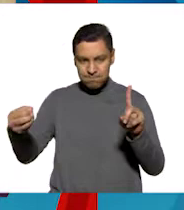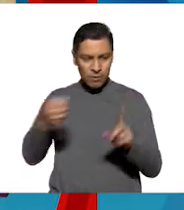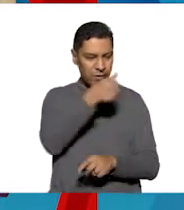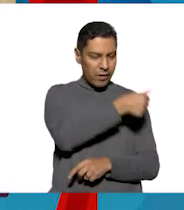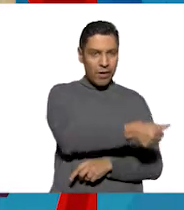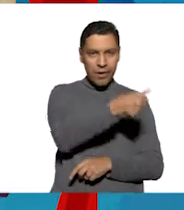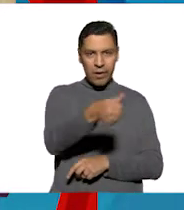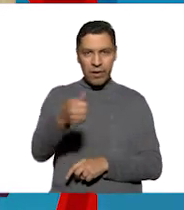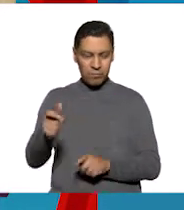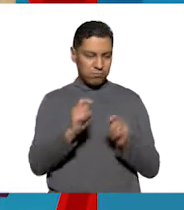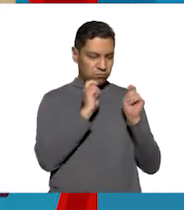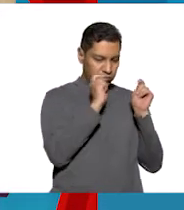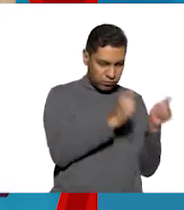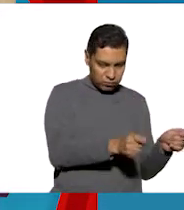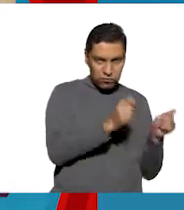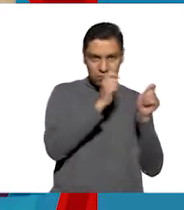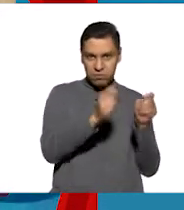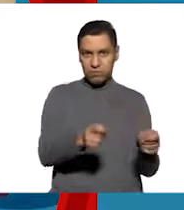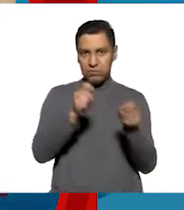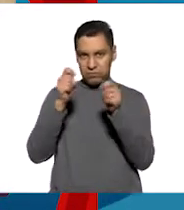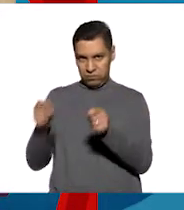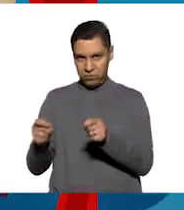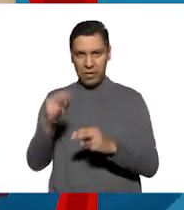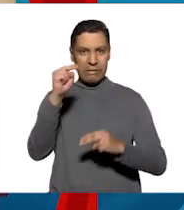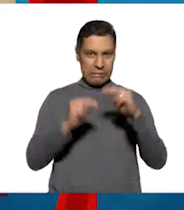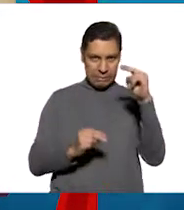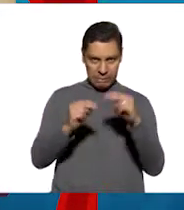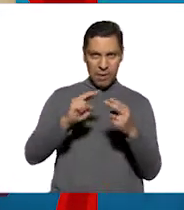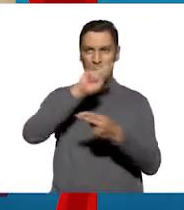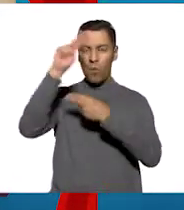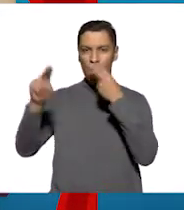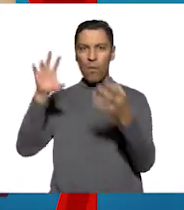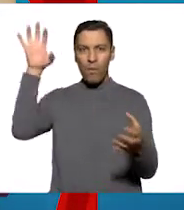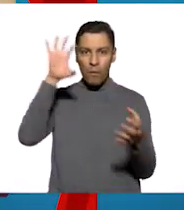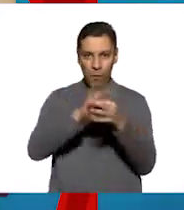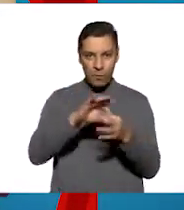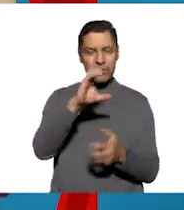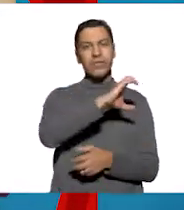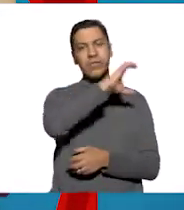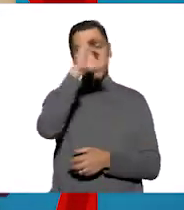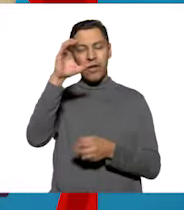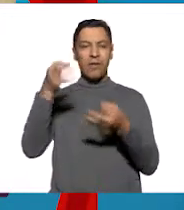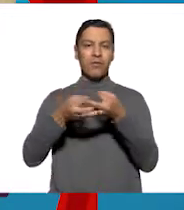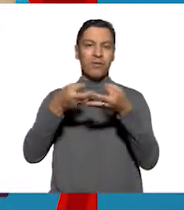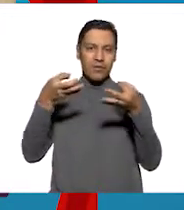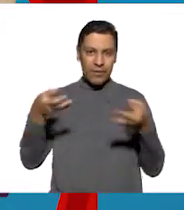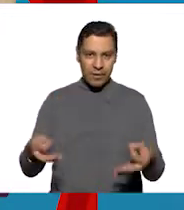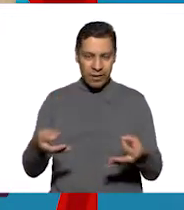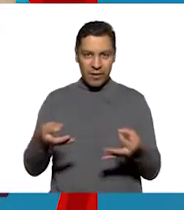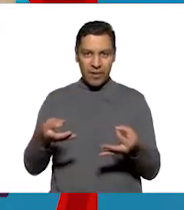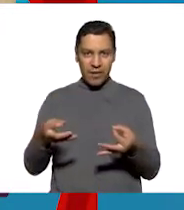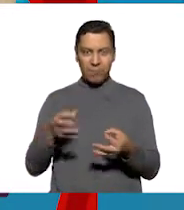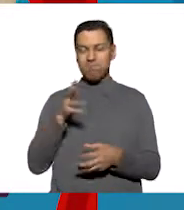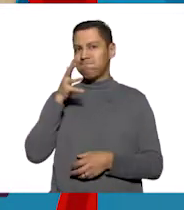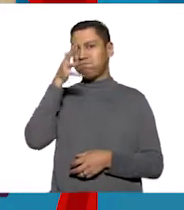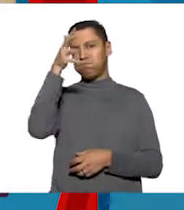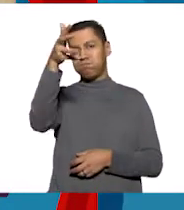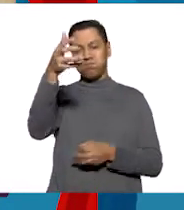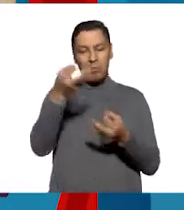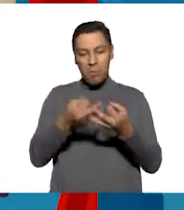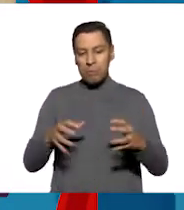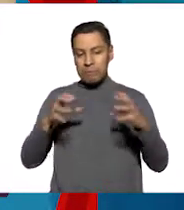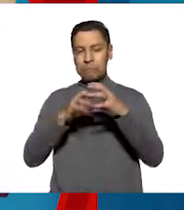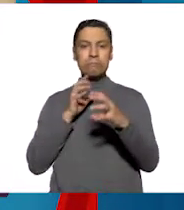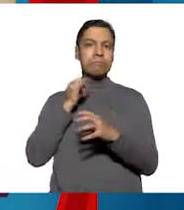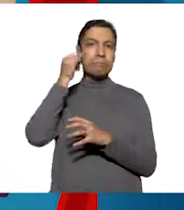le correspondía uno de los 3 niveles del universo: el cielo, la tierra y el inframundo.